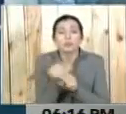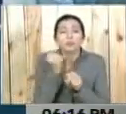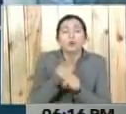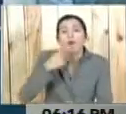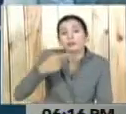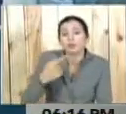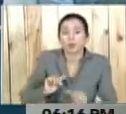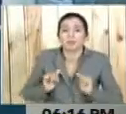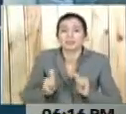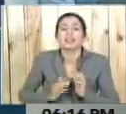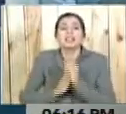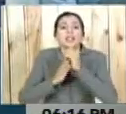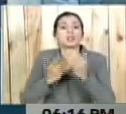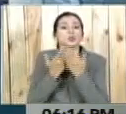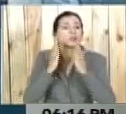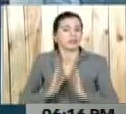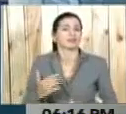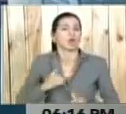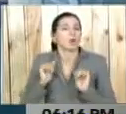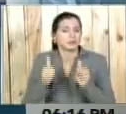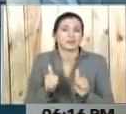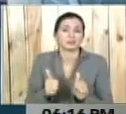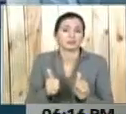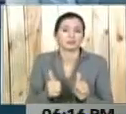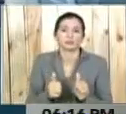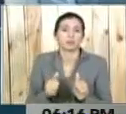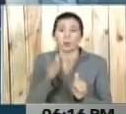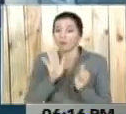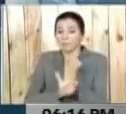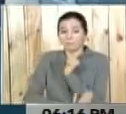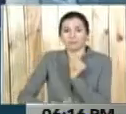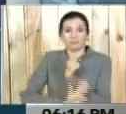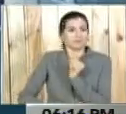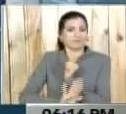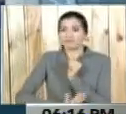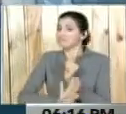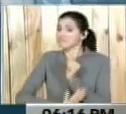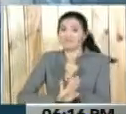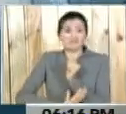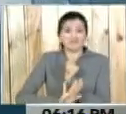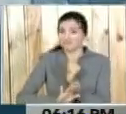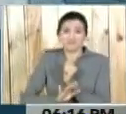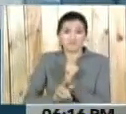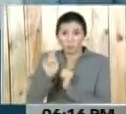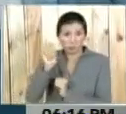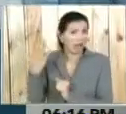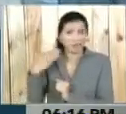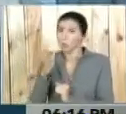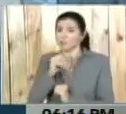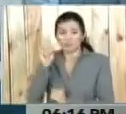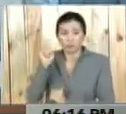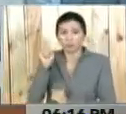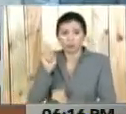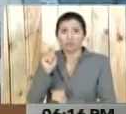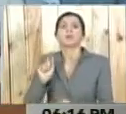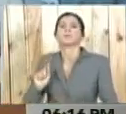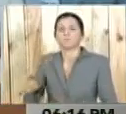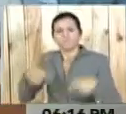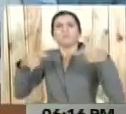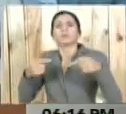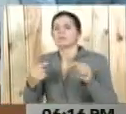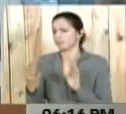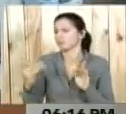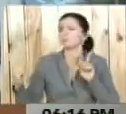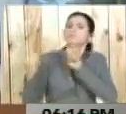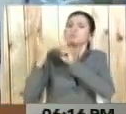era dirigente estudiantil. No tenía inmunidad parlamentaria y me le enfrenté a Hugo Chávez. No crea que ahora le voy a tener miedo a usted ni a ninguno de su pandilla.